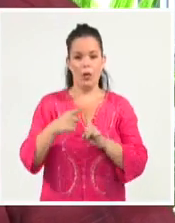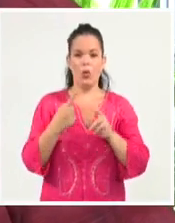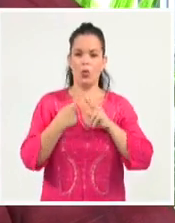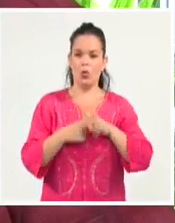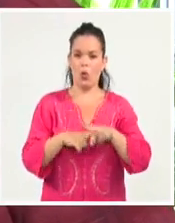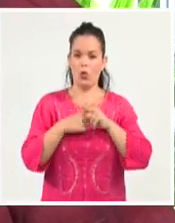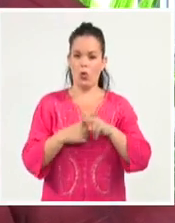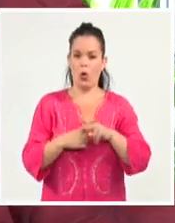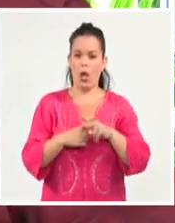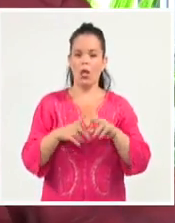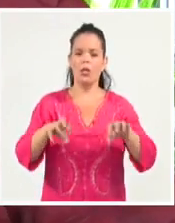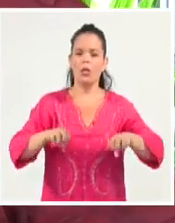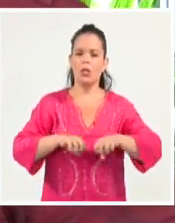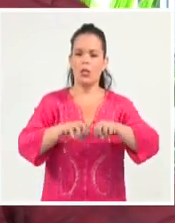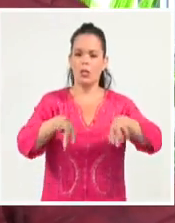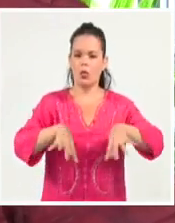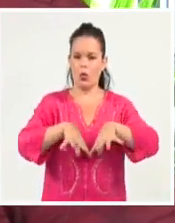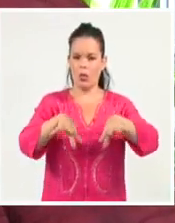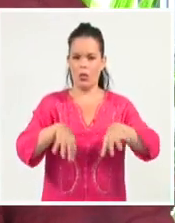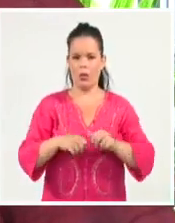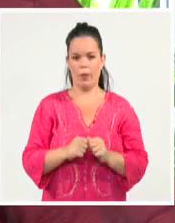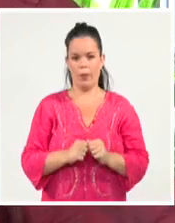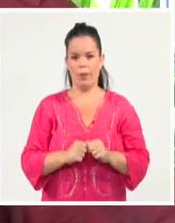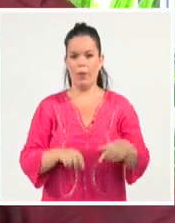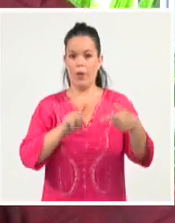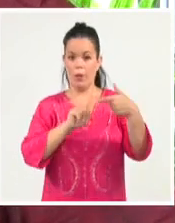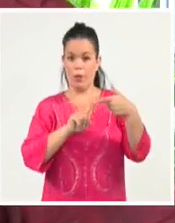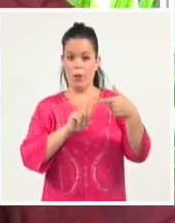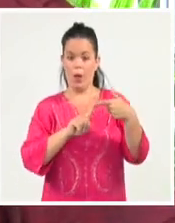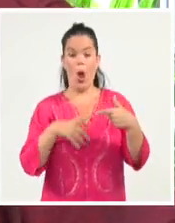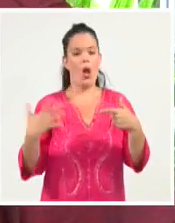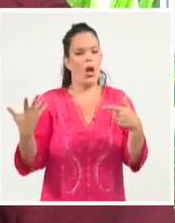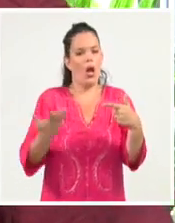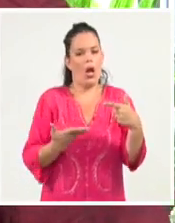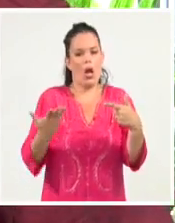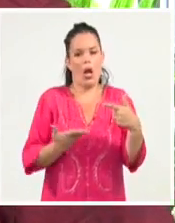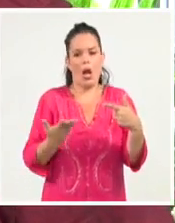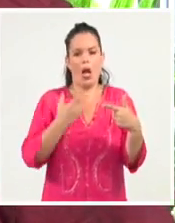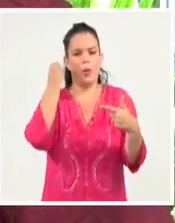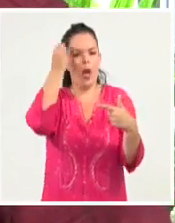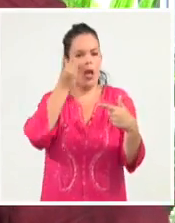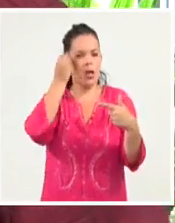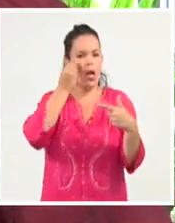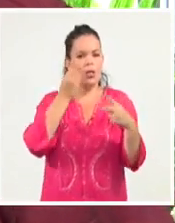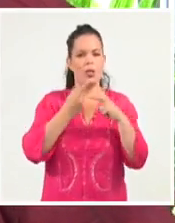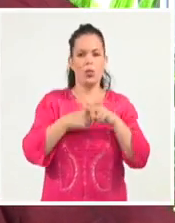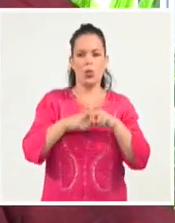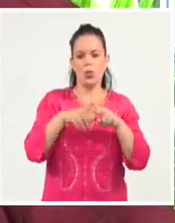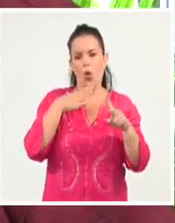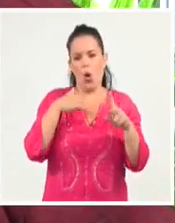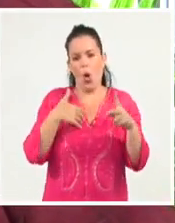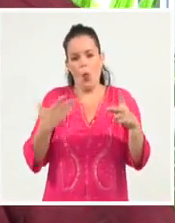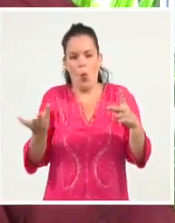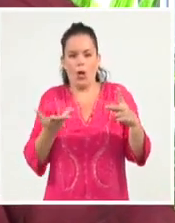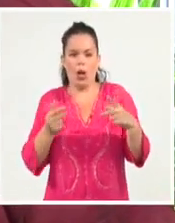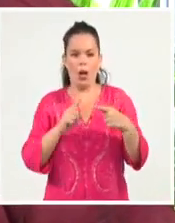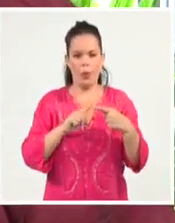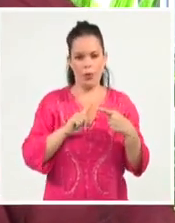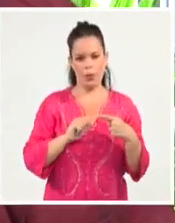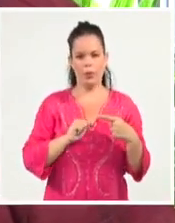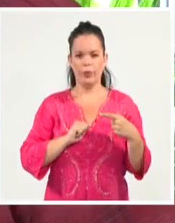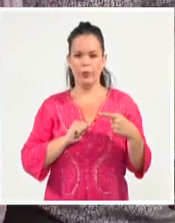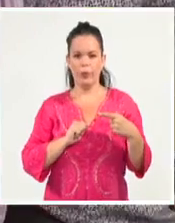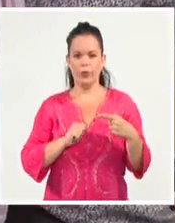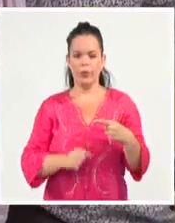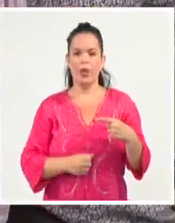situación. En primer lugar, se está buscando agilizar lo más rápido posible la solución de esta planta del país,